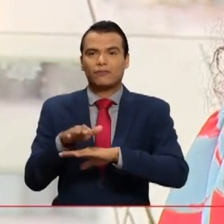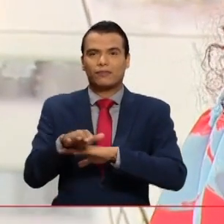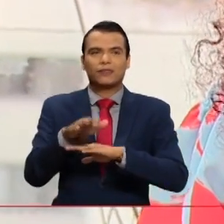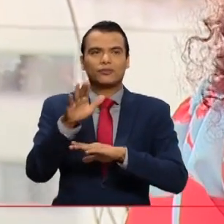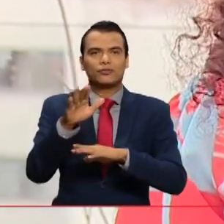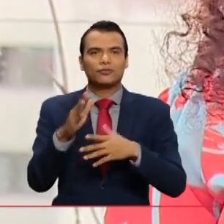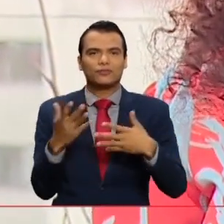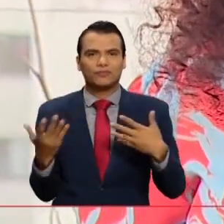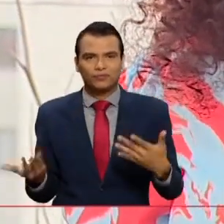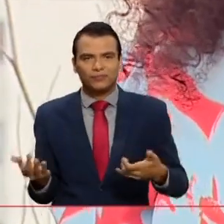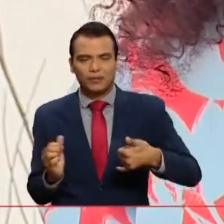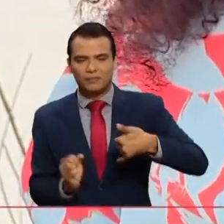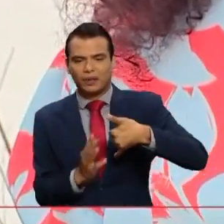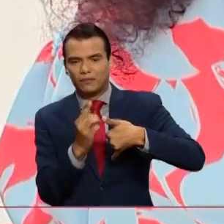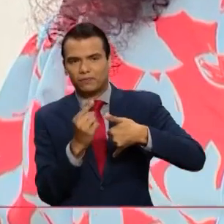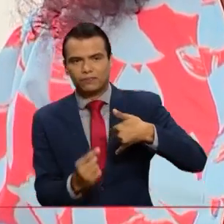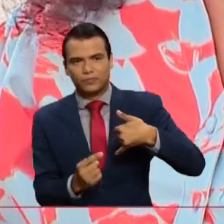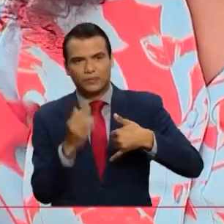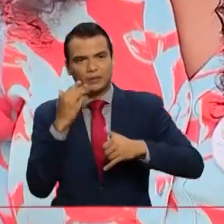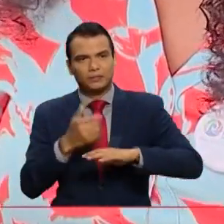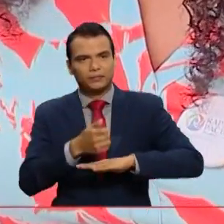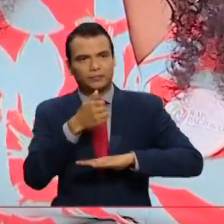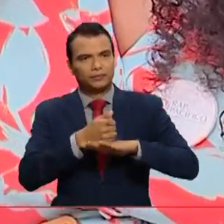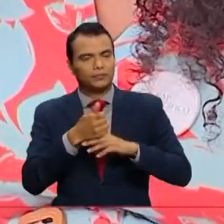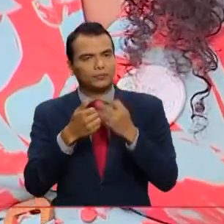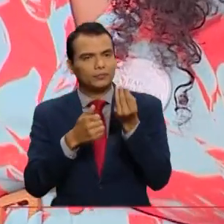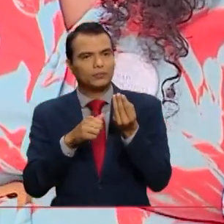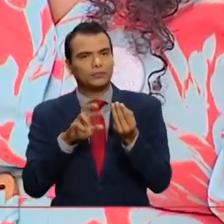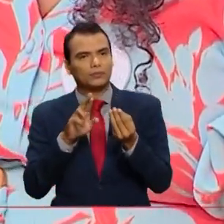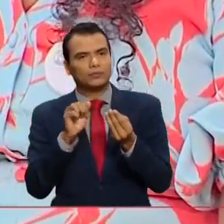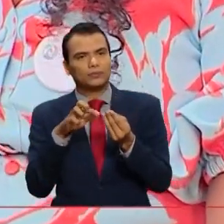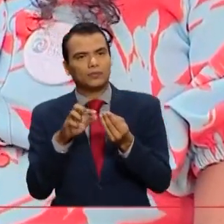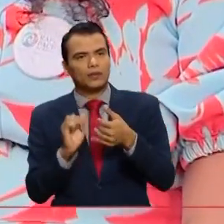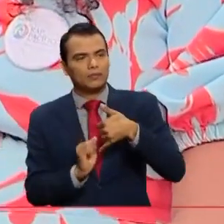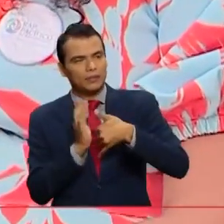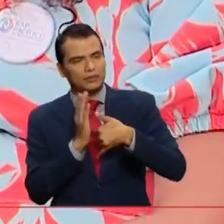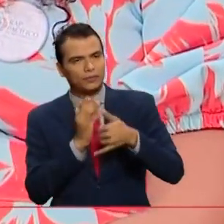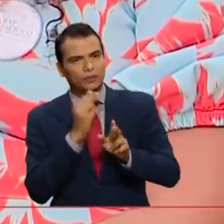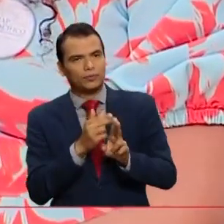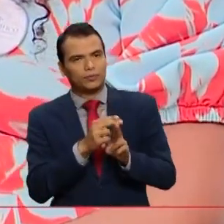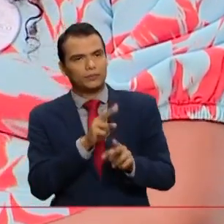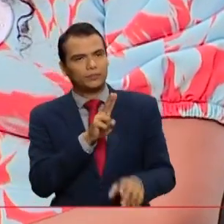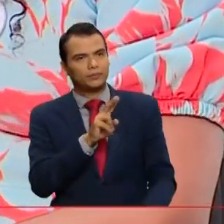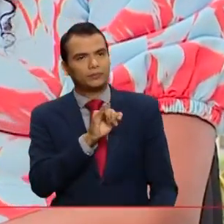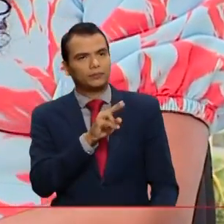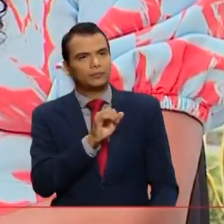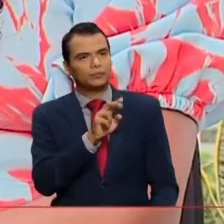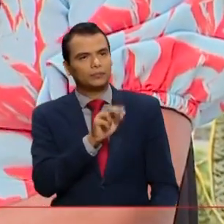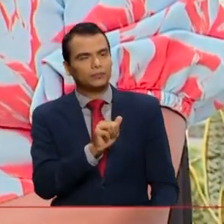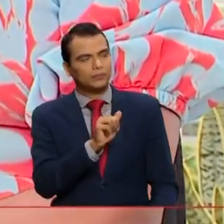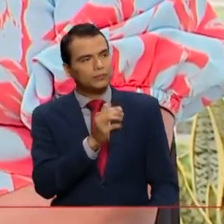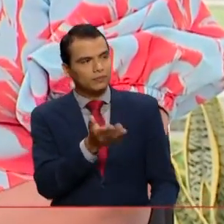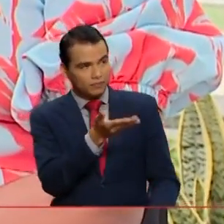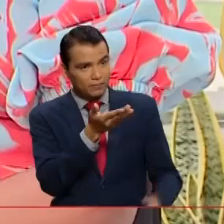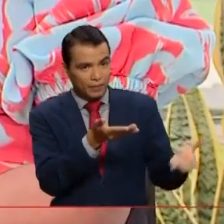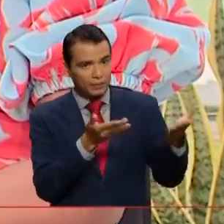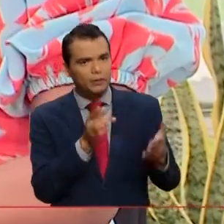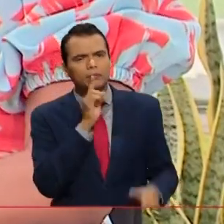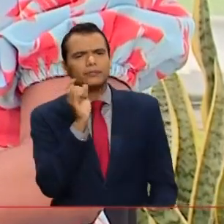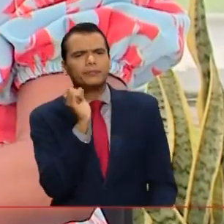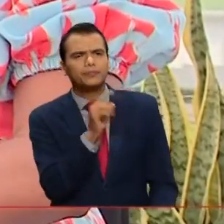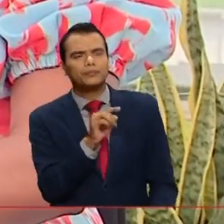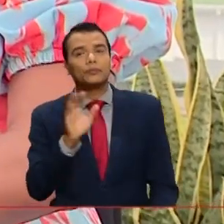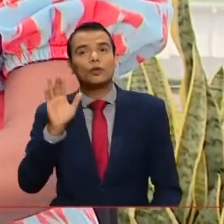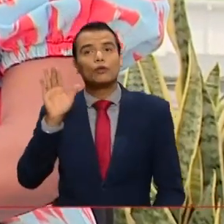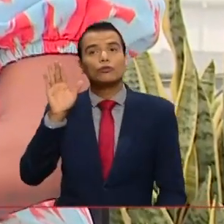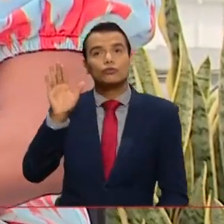ella es la gerente de RAD Pacífico. Viviana, bienvenida a Telepacífico Noticias. Hablemos por qué es importante el aval